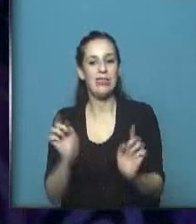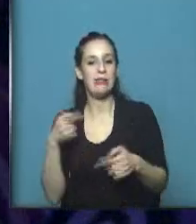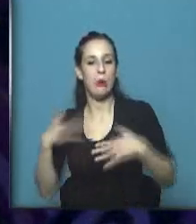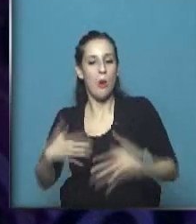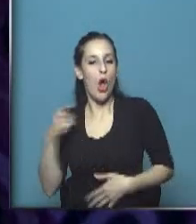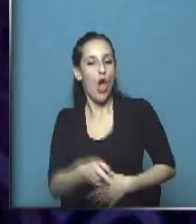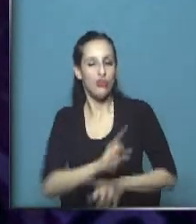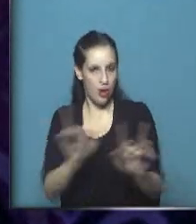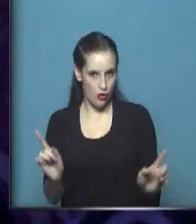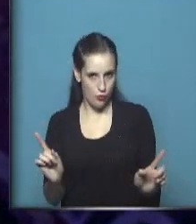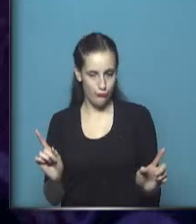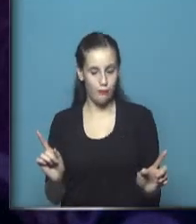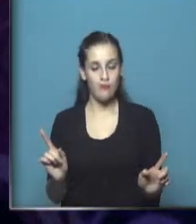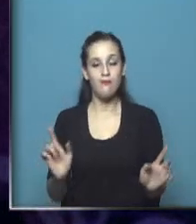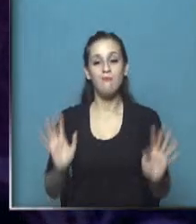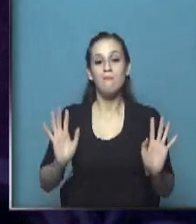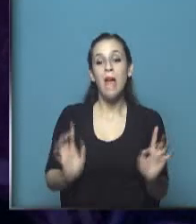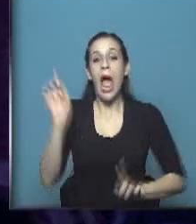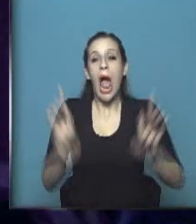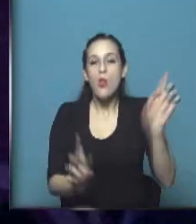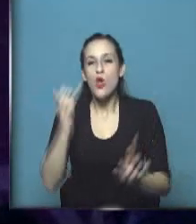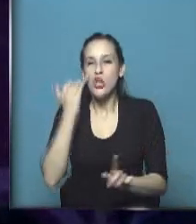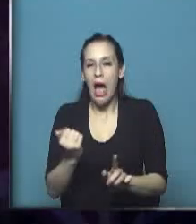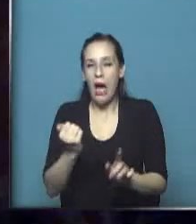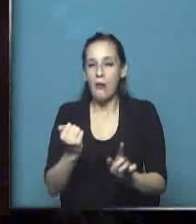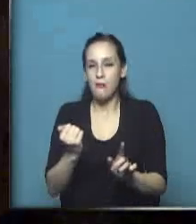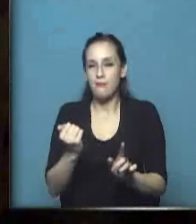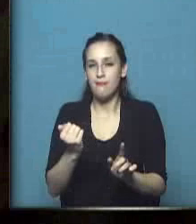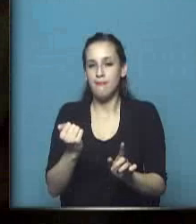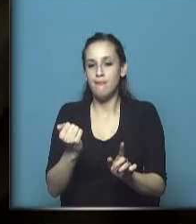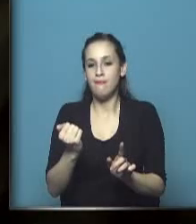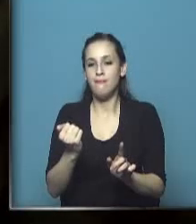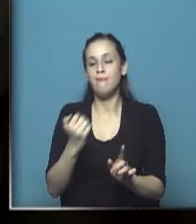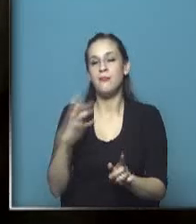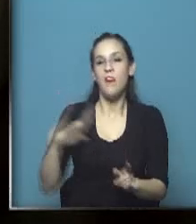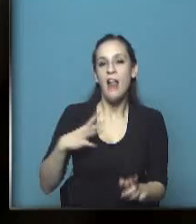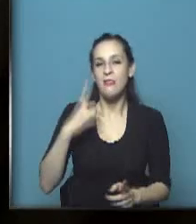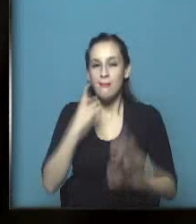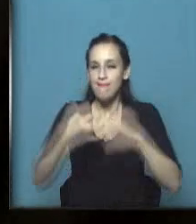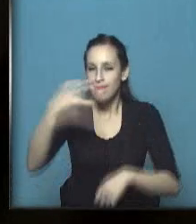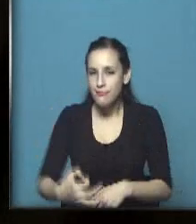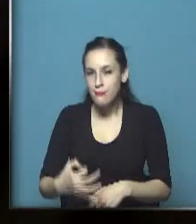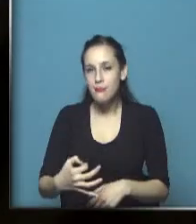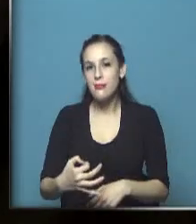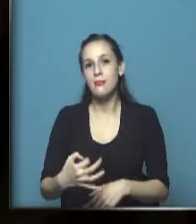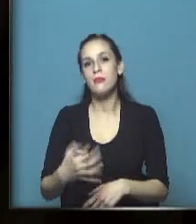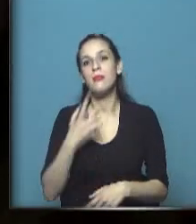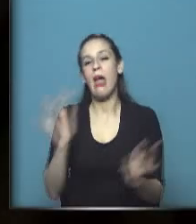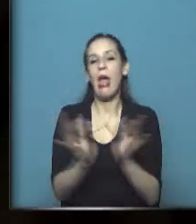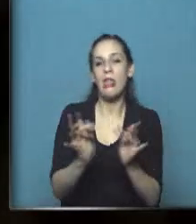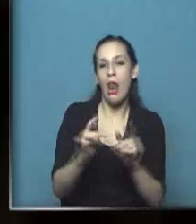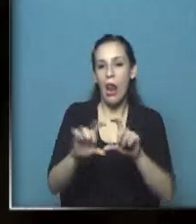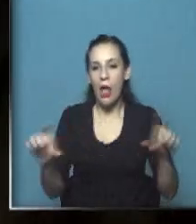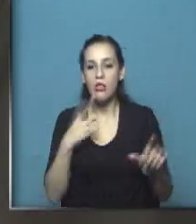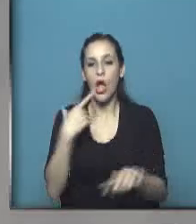toxicidad. Salvo con algunos preparados que quizás no tienen, digamos, las regulaciones bien hechas, que son las que a veces circulan en internet, que uno los